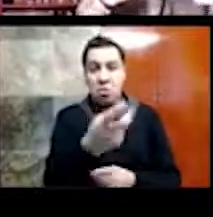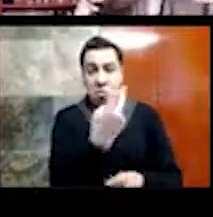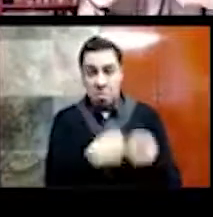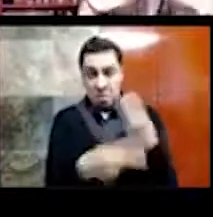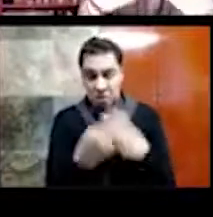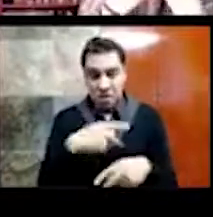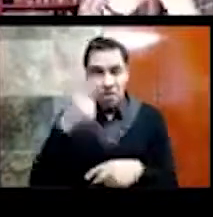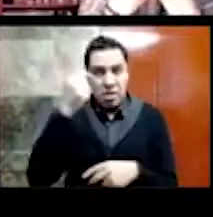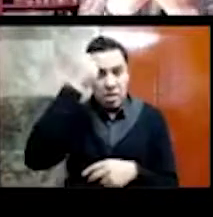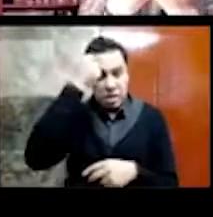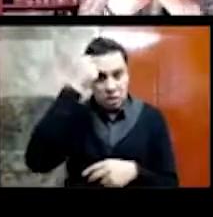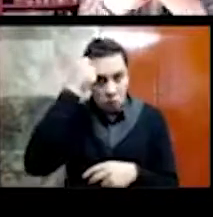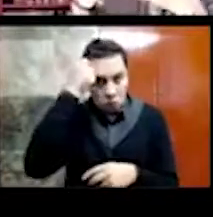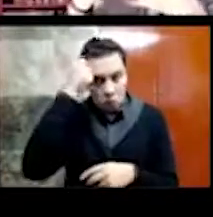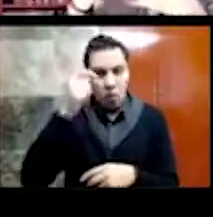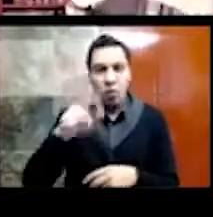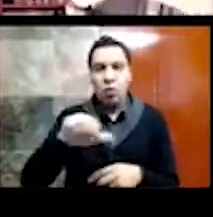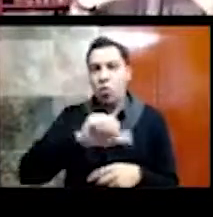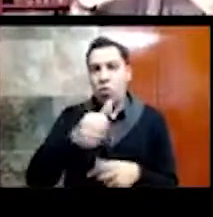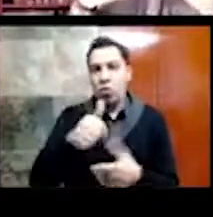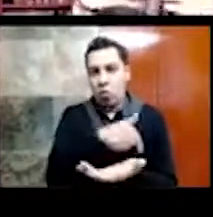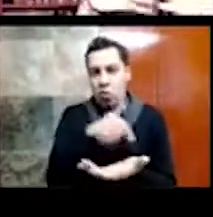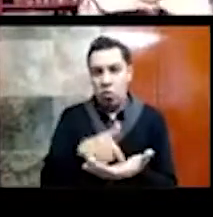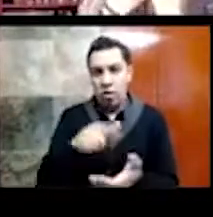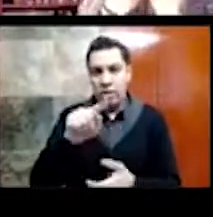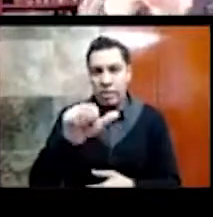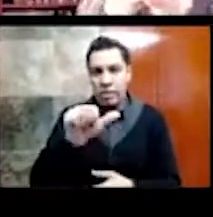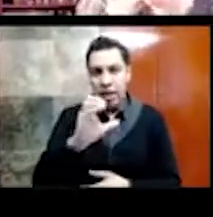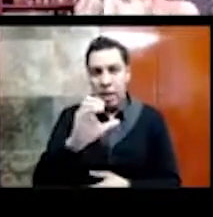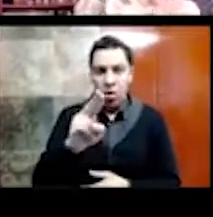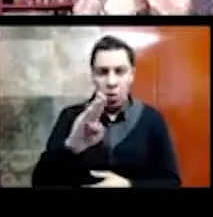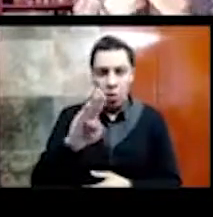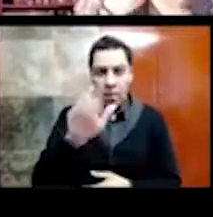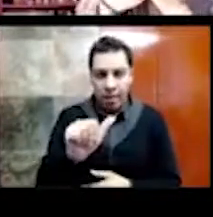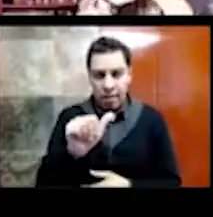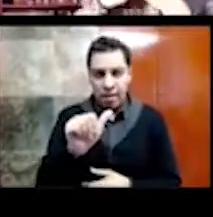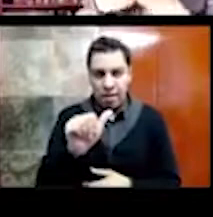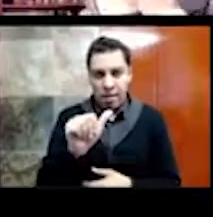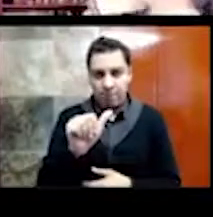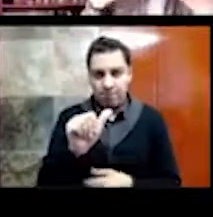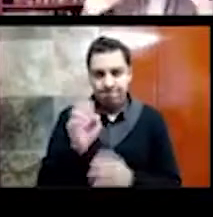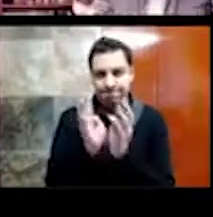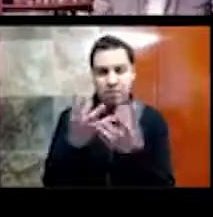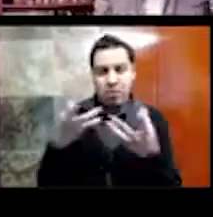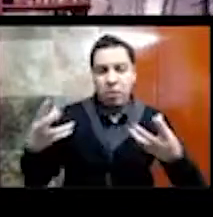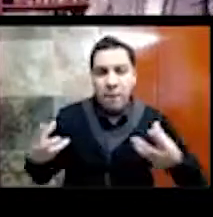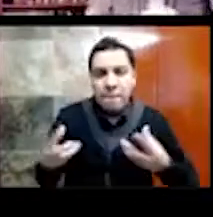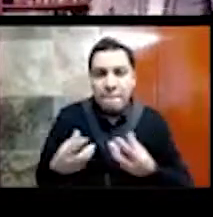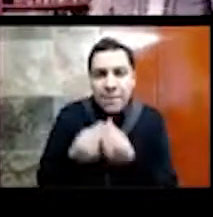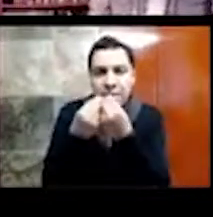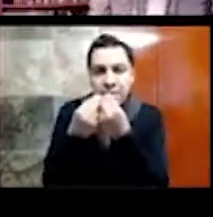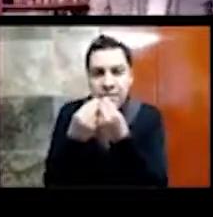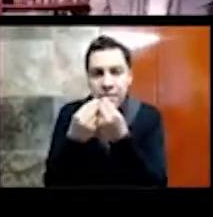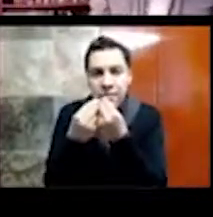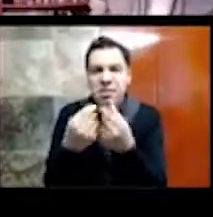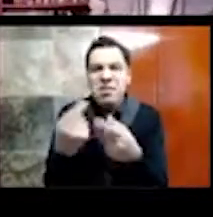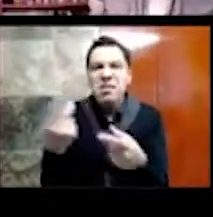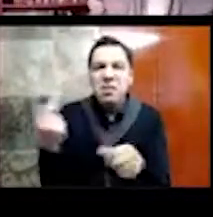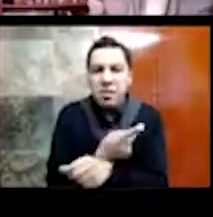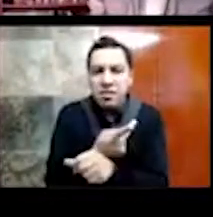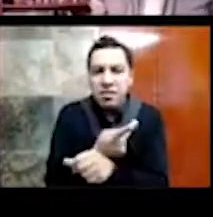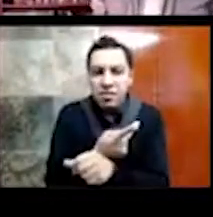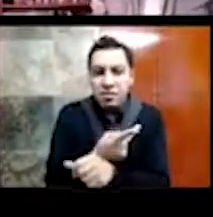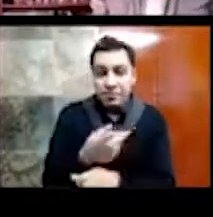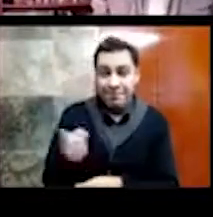Tacuba entablan una alianza, pero una vez que se escinden del yugo de Azcapotzalco.